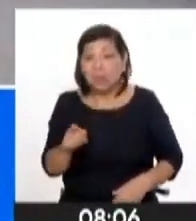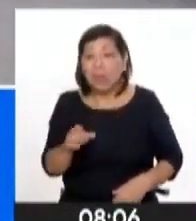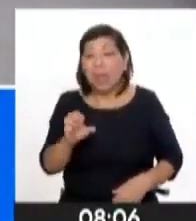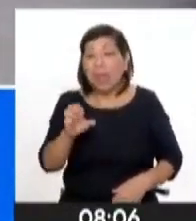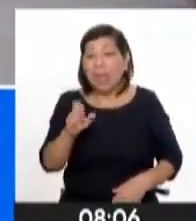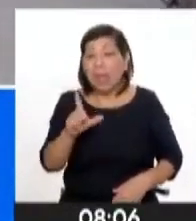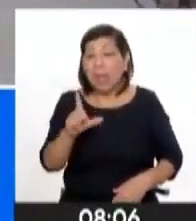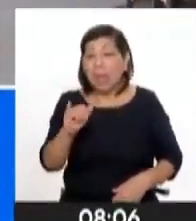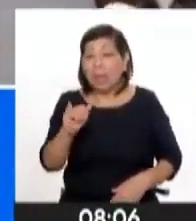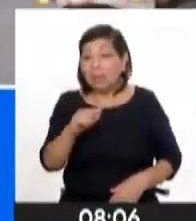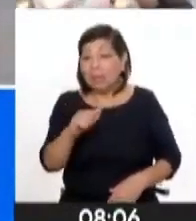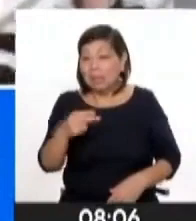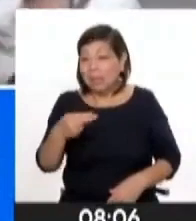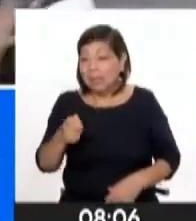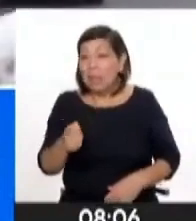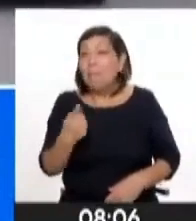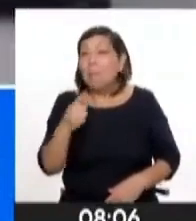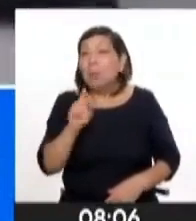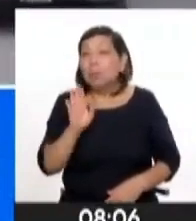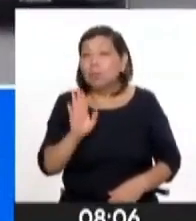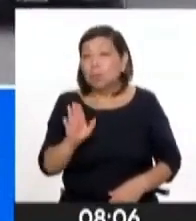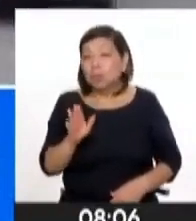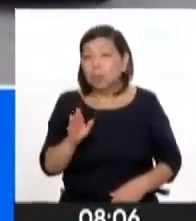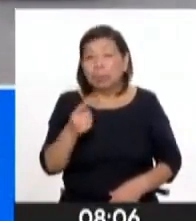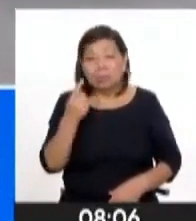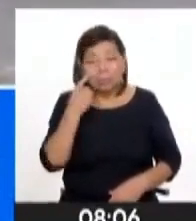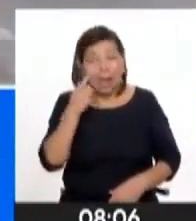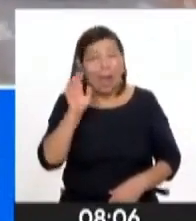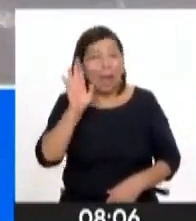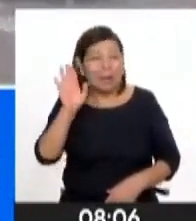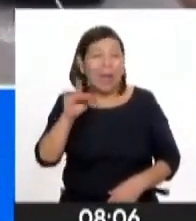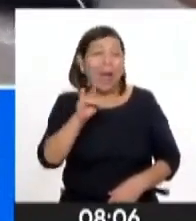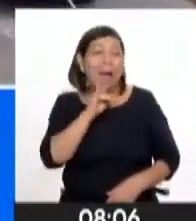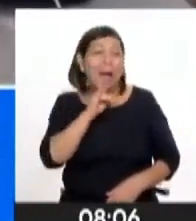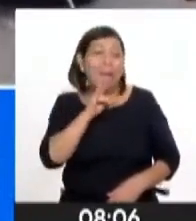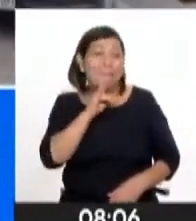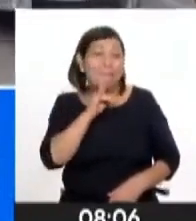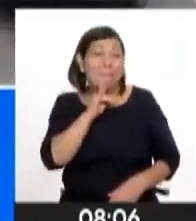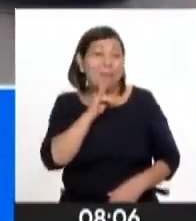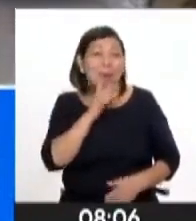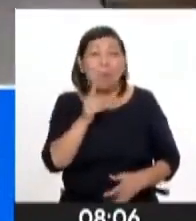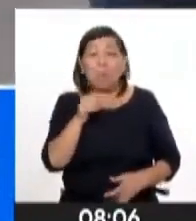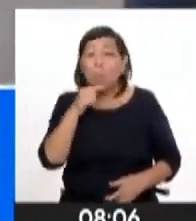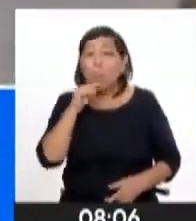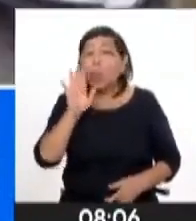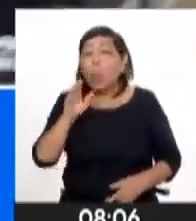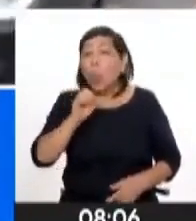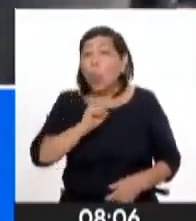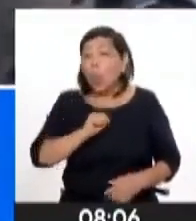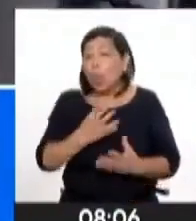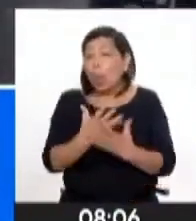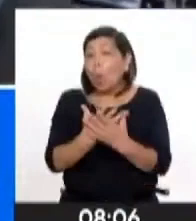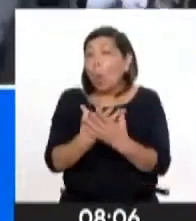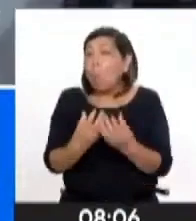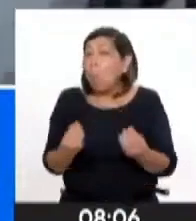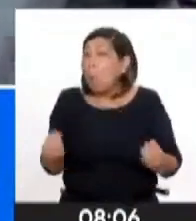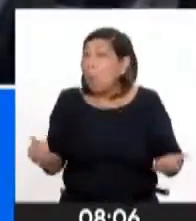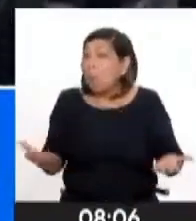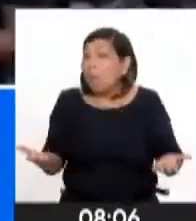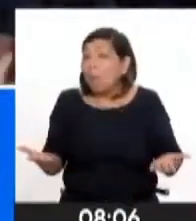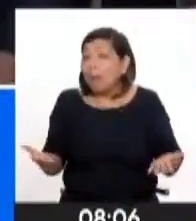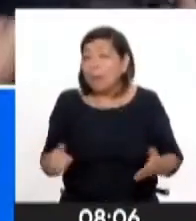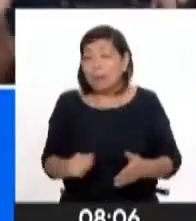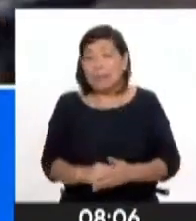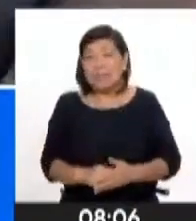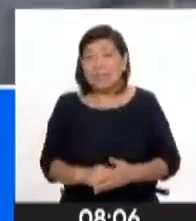con la desaparición de otra joven, Natalie Holloway, en Aruba en el año 2005. De la desaparición de su hija, el último caso se trata de una